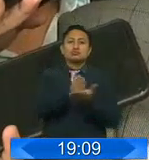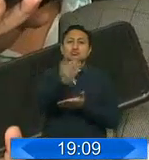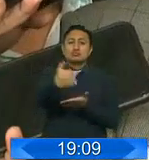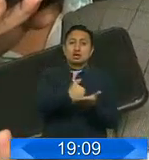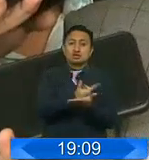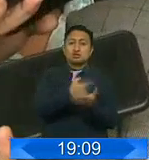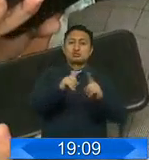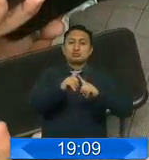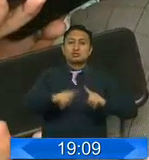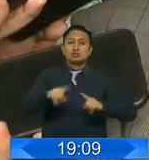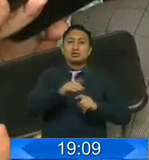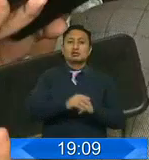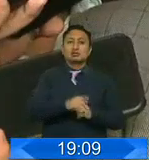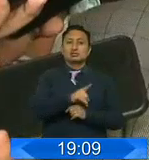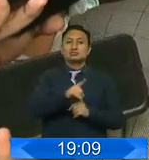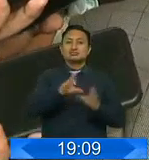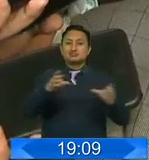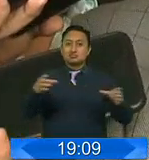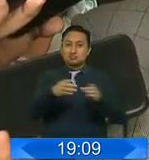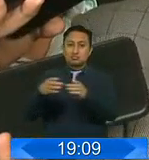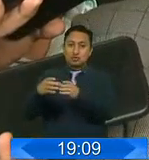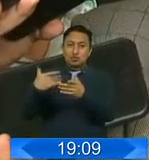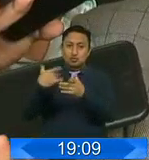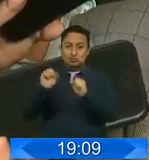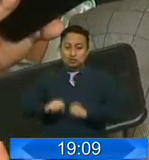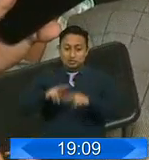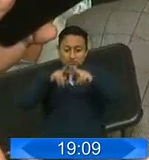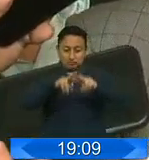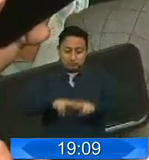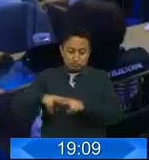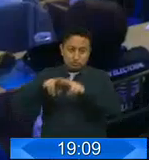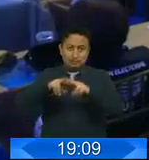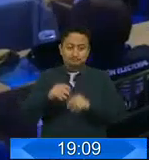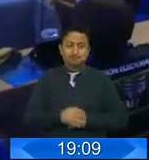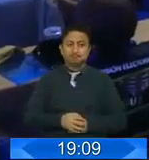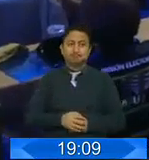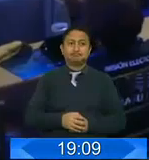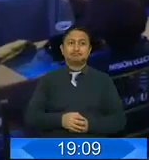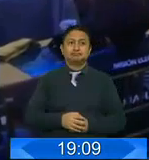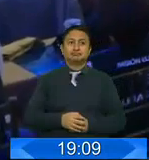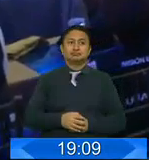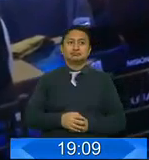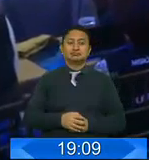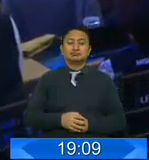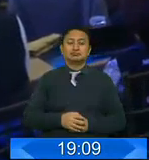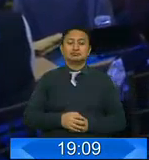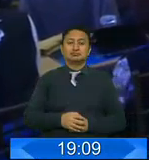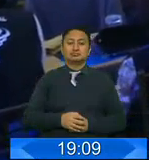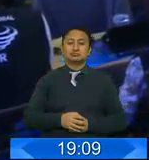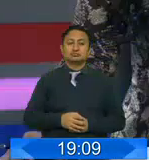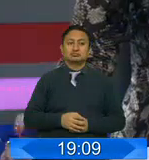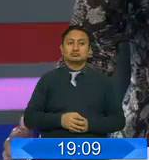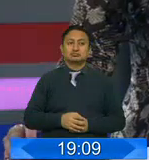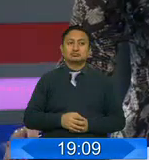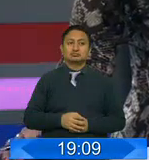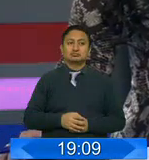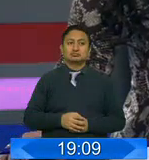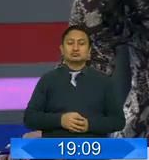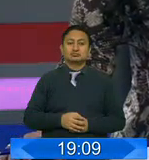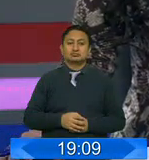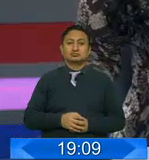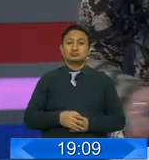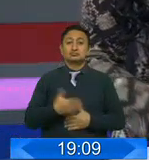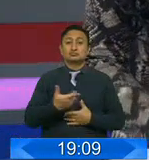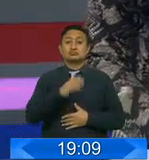las diferentes áreas donde quieren realizar su observación. Informó Héctor Romero. El